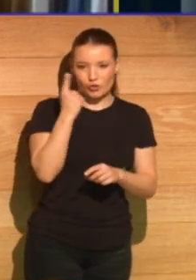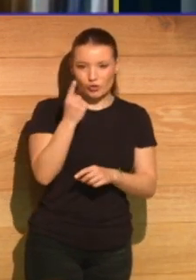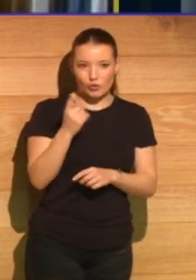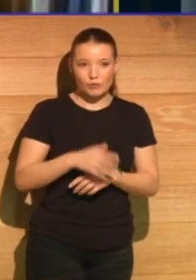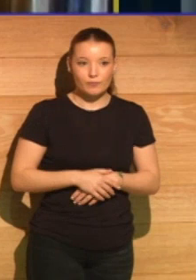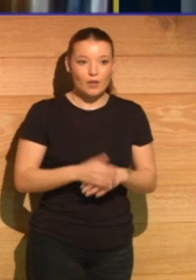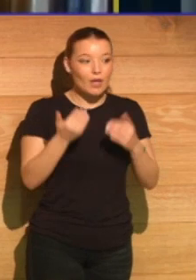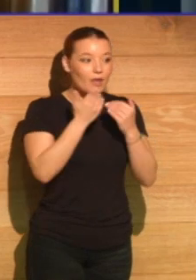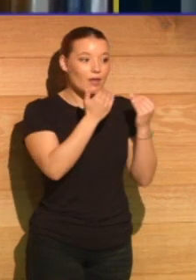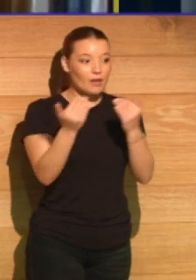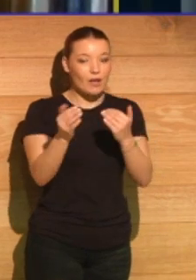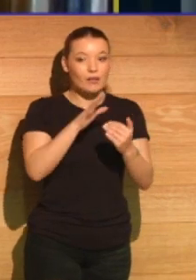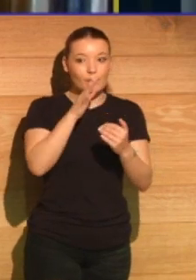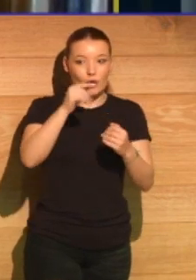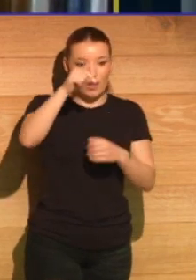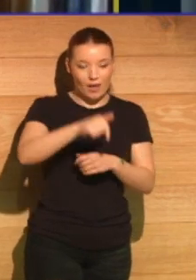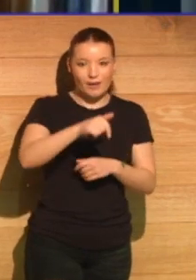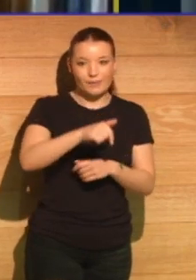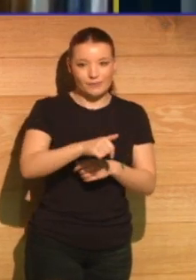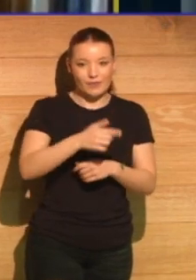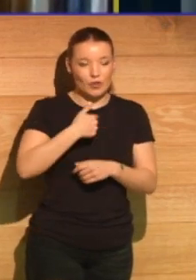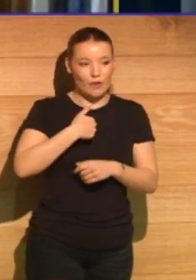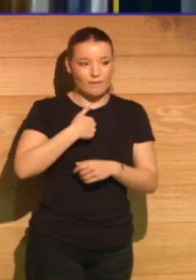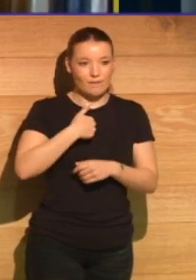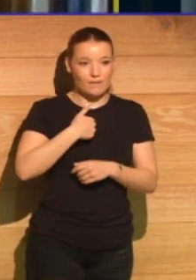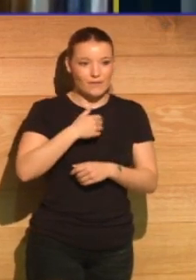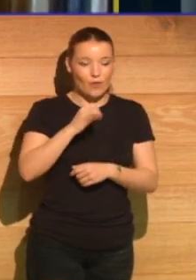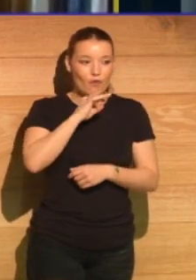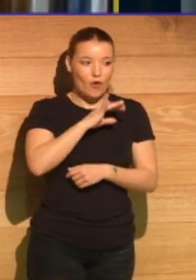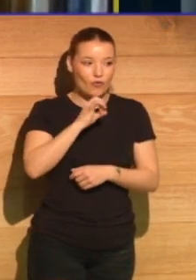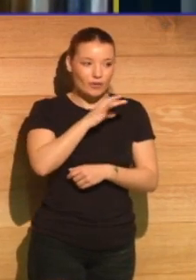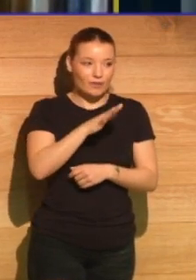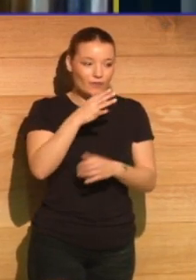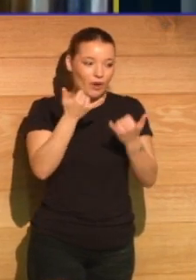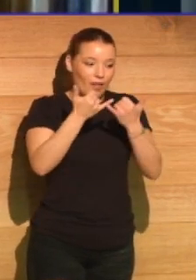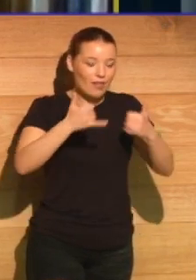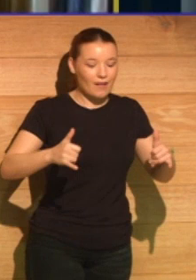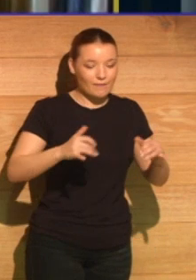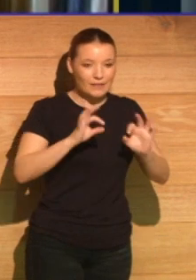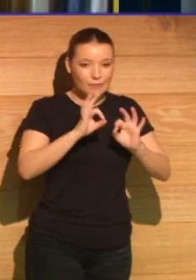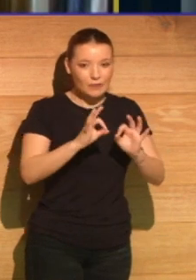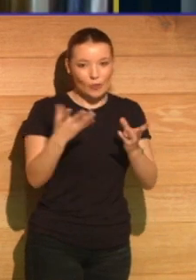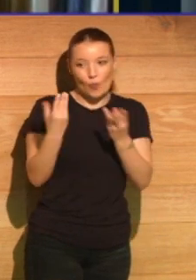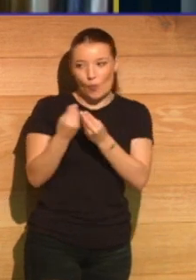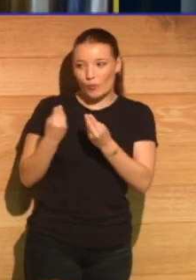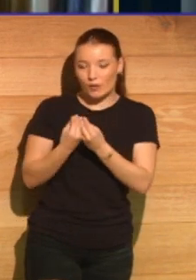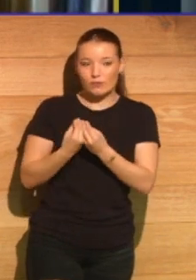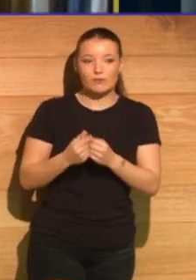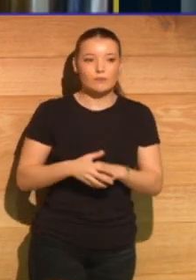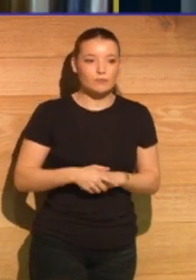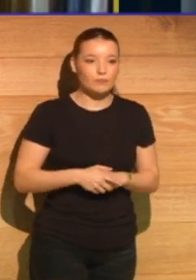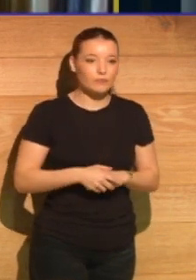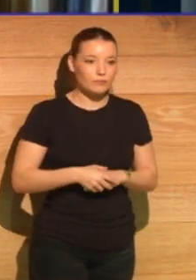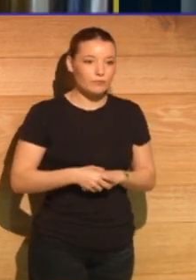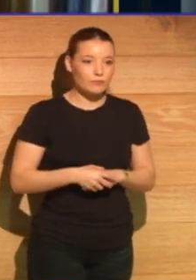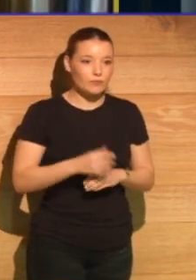estar aquí. Me hace muchísima ilusión hacer este acto con vosotras. Yo simplemente creo que